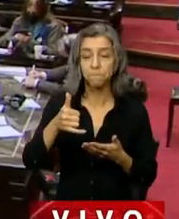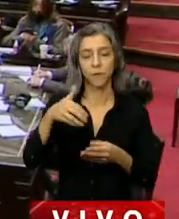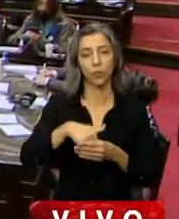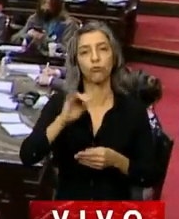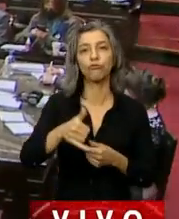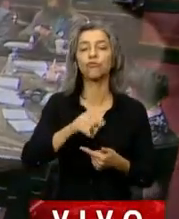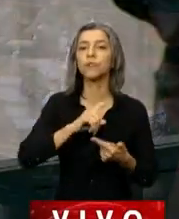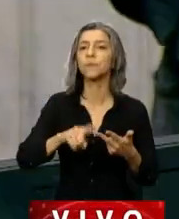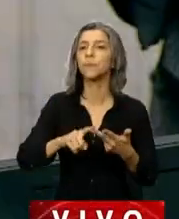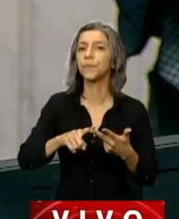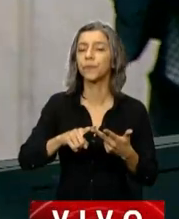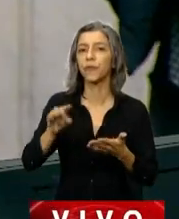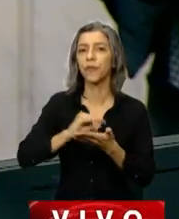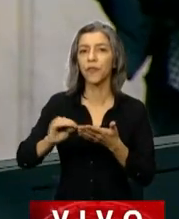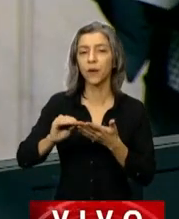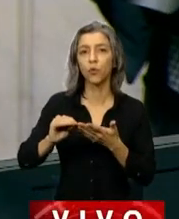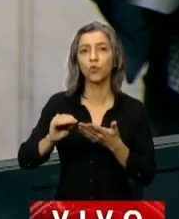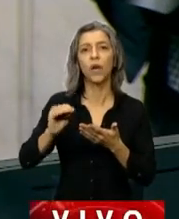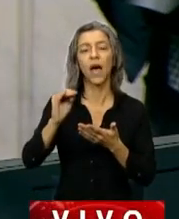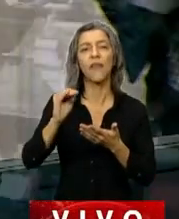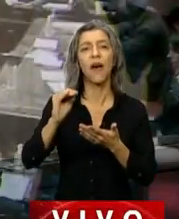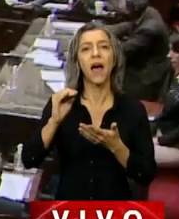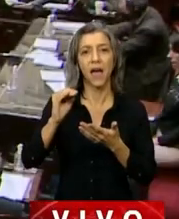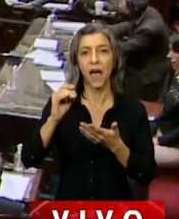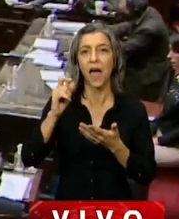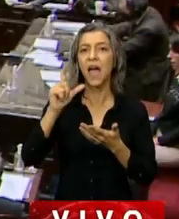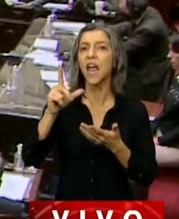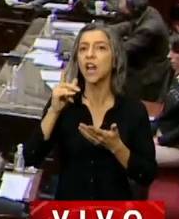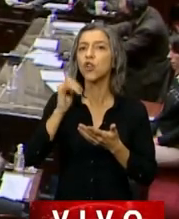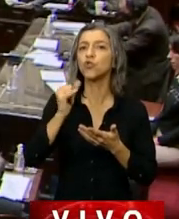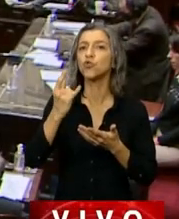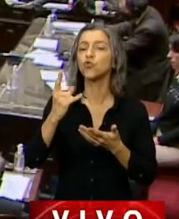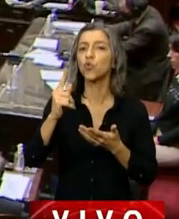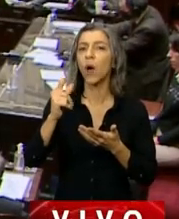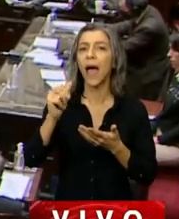Afirmativo. Y a la diputada Soer El Zucaría, que no le registró el voto al sistema.